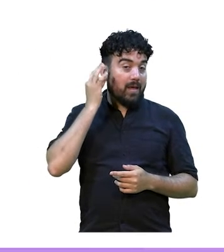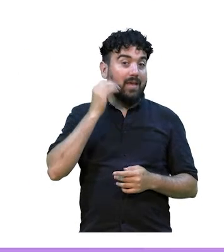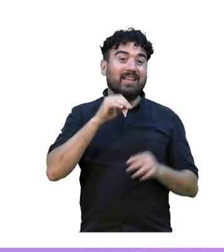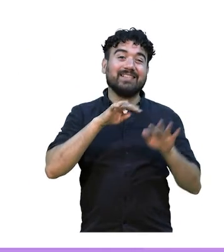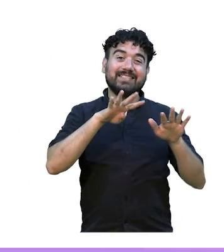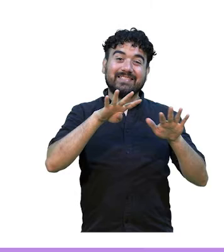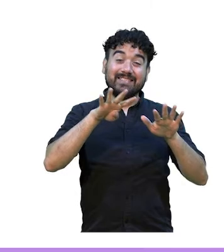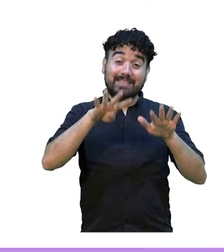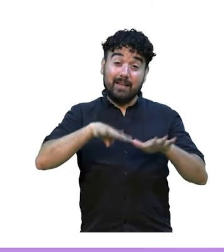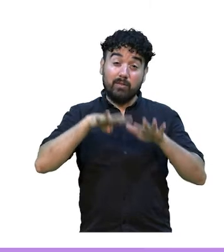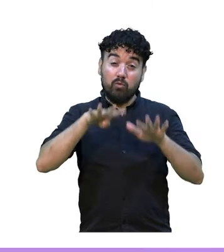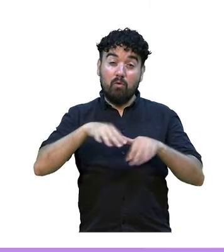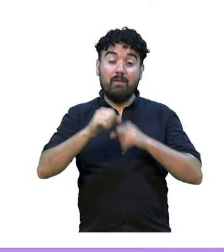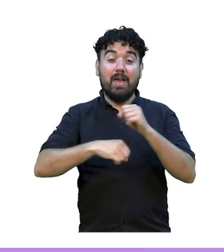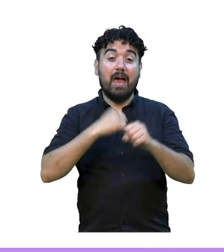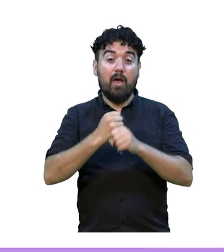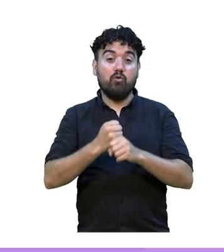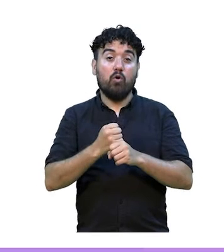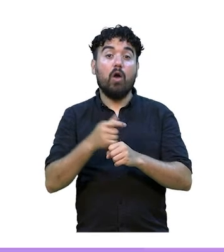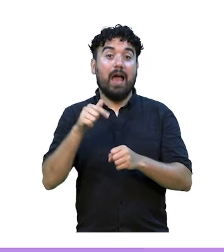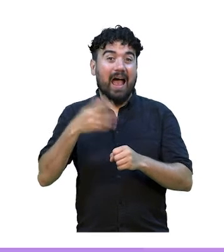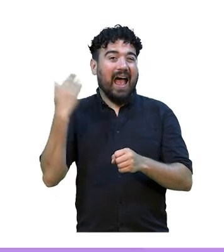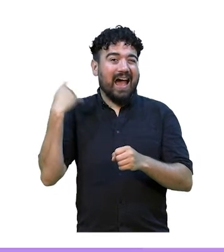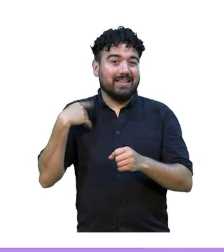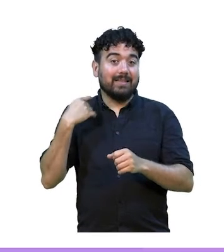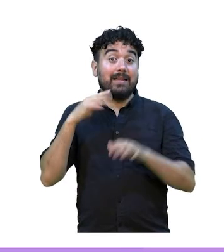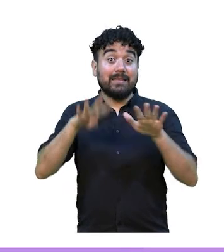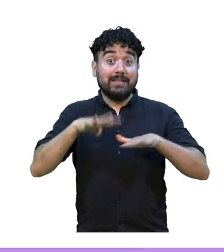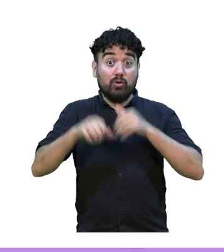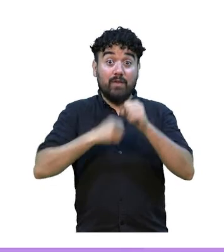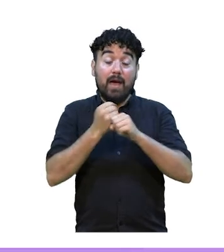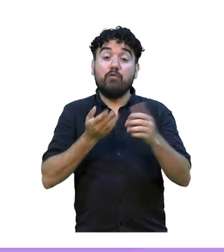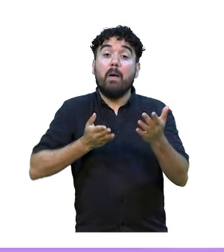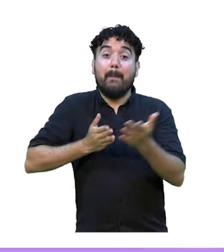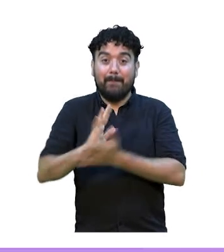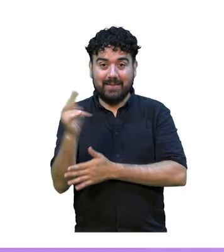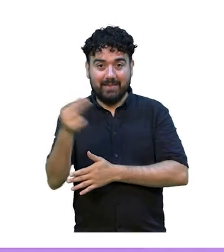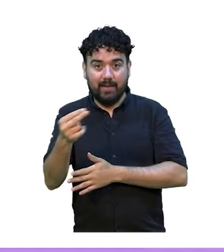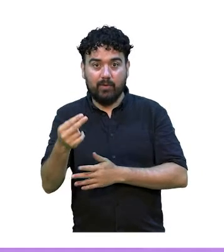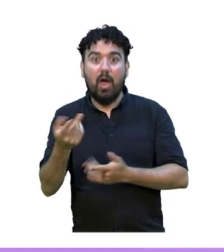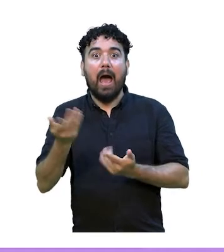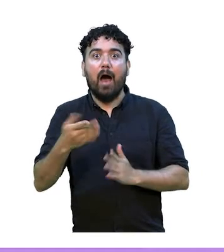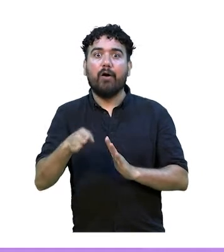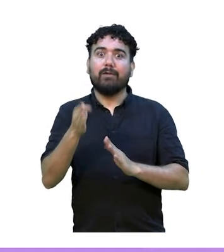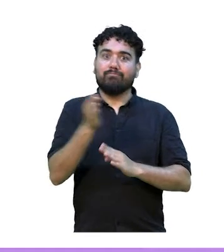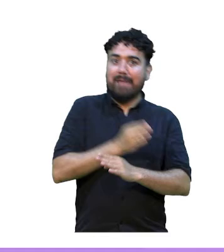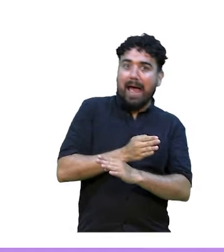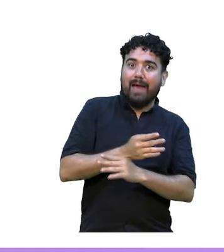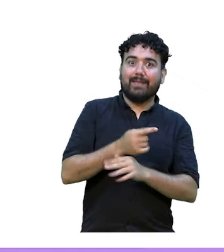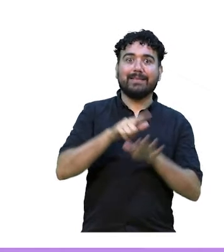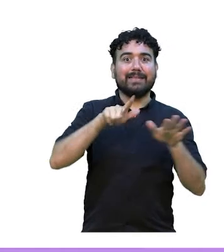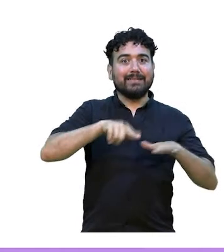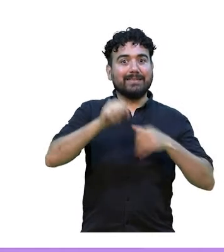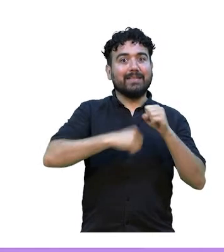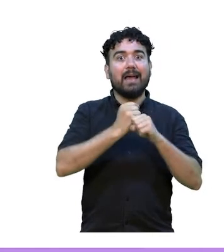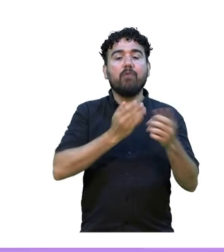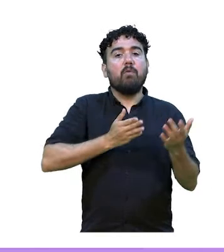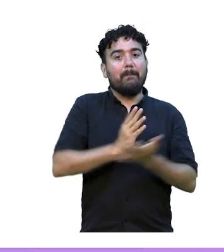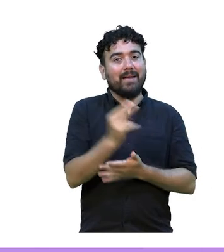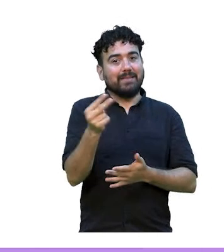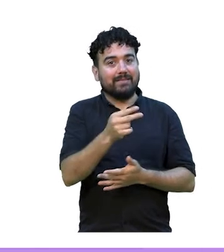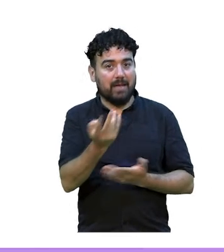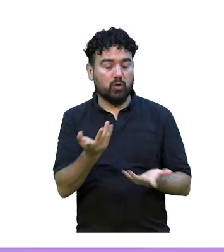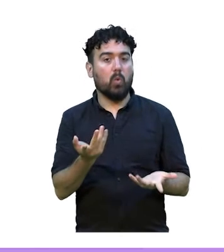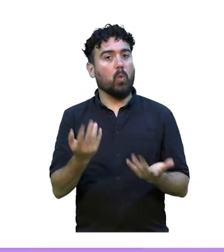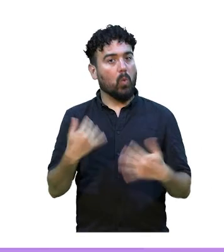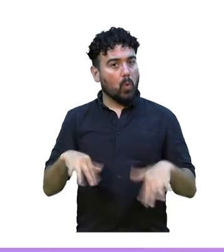al 96, pasa de los 19 años a los 17 años. Entonces hay un contexto mundial que pone el tema de las